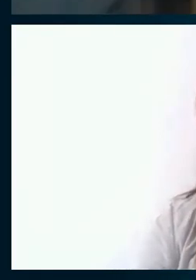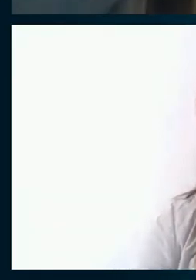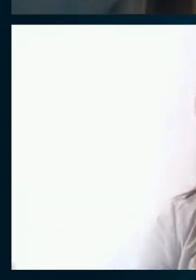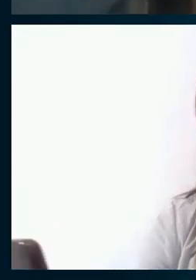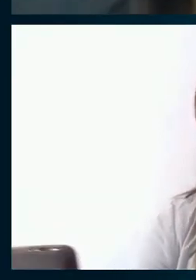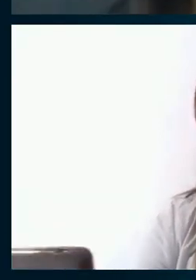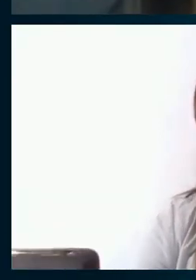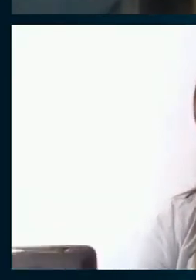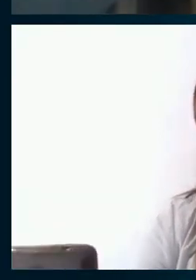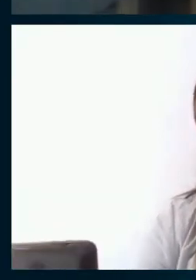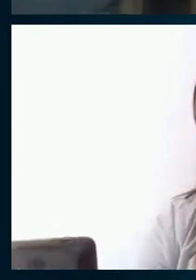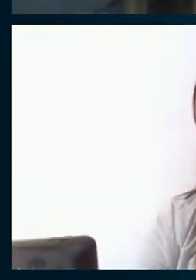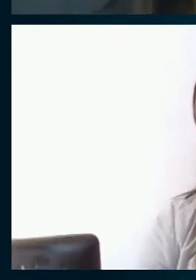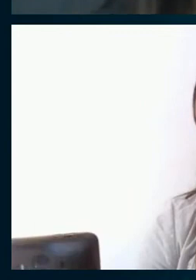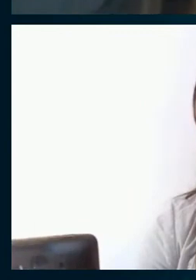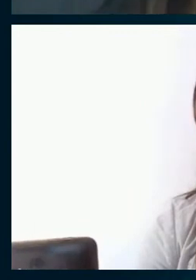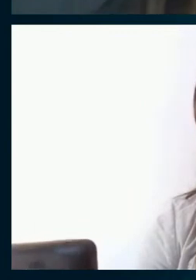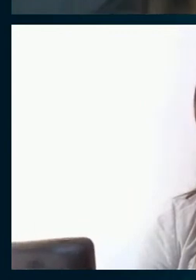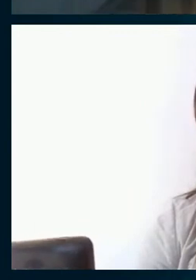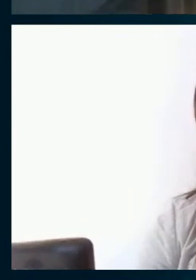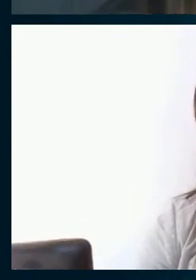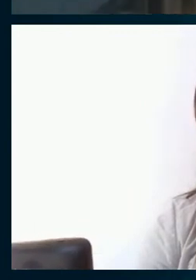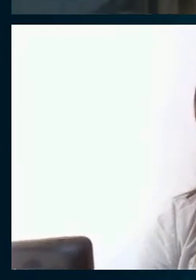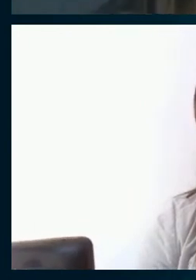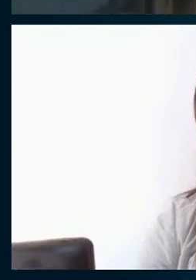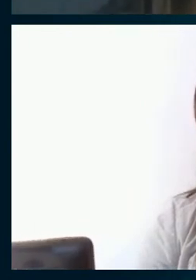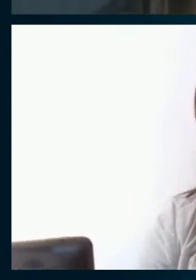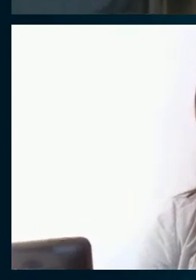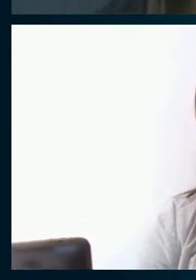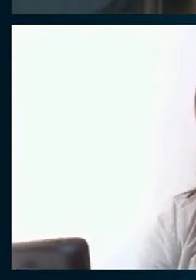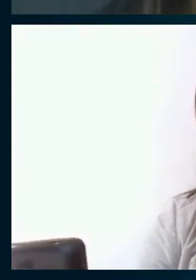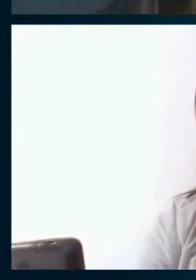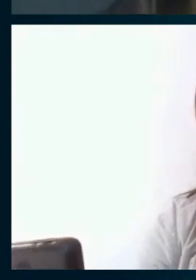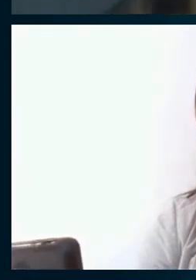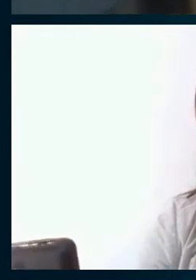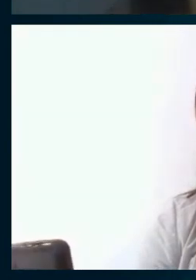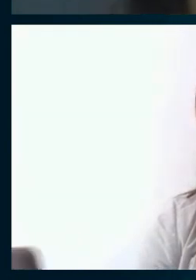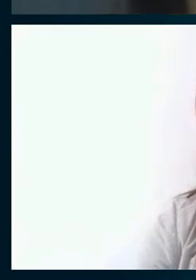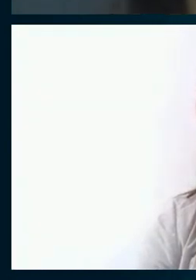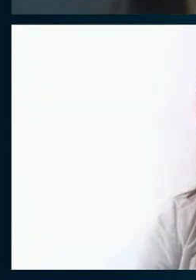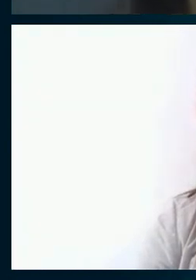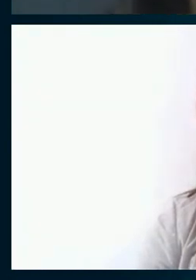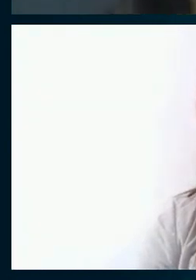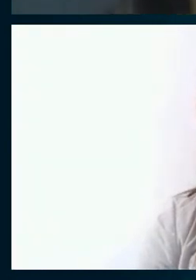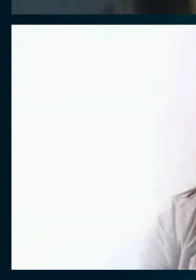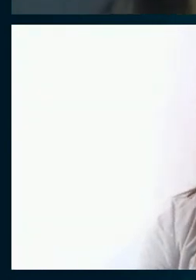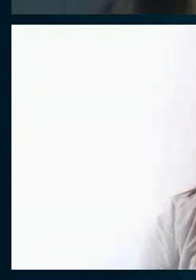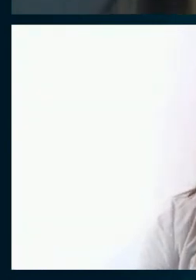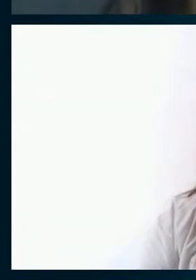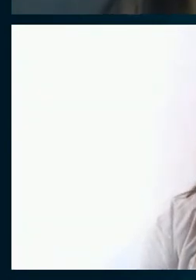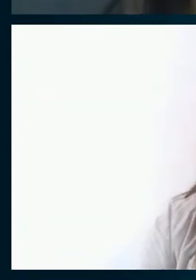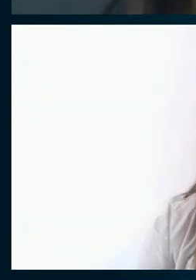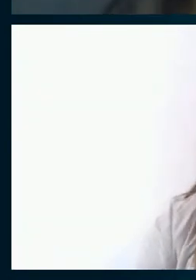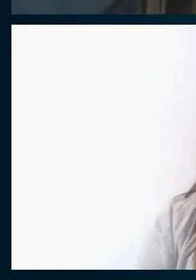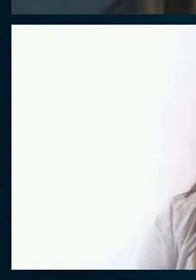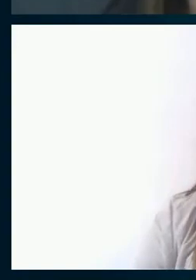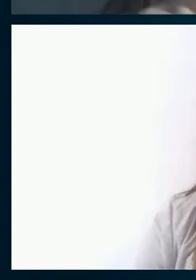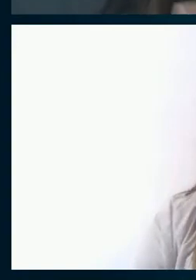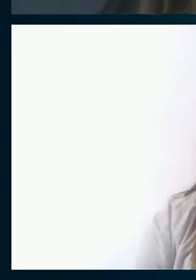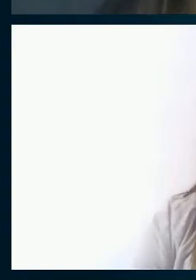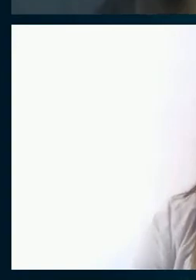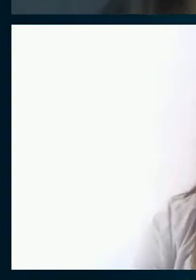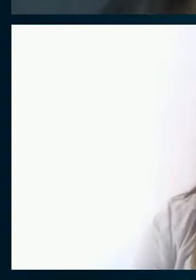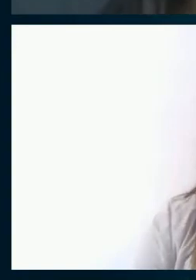de desarrollo, de estudio, pero de acuerdo pues a lo que hemos visto, sí vale la pena. Digamos, todavía no tenemos las cifras,